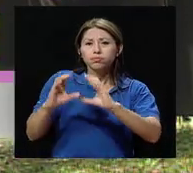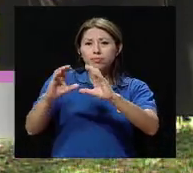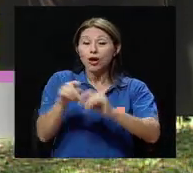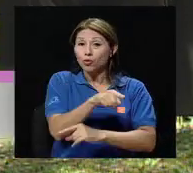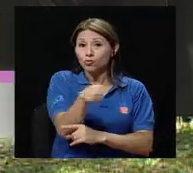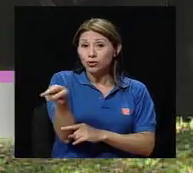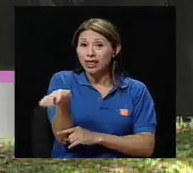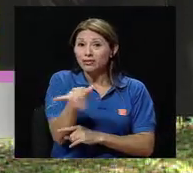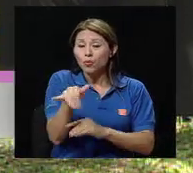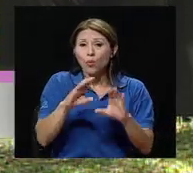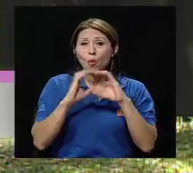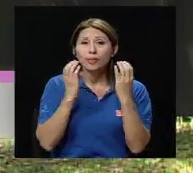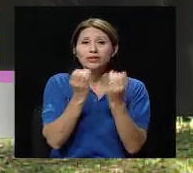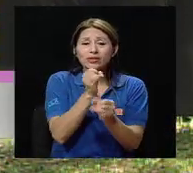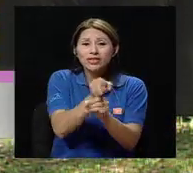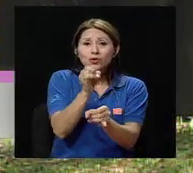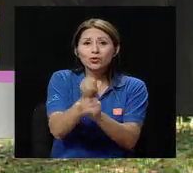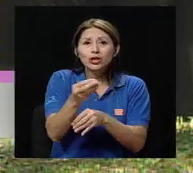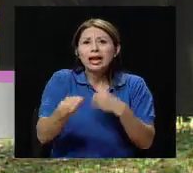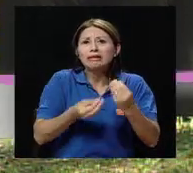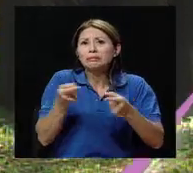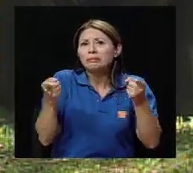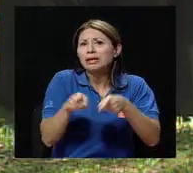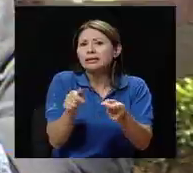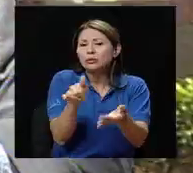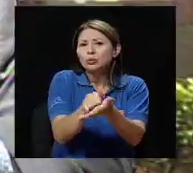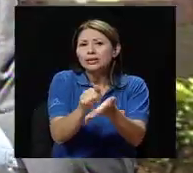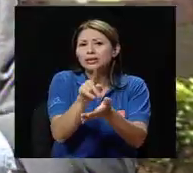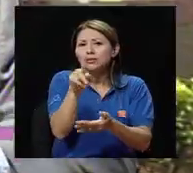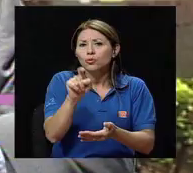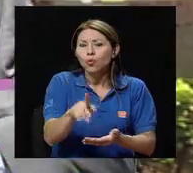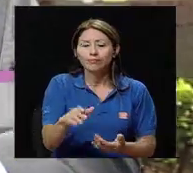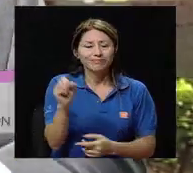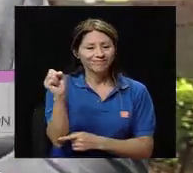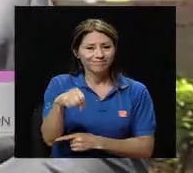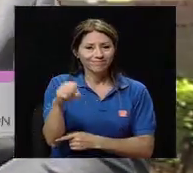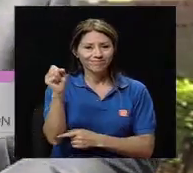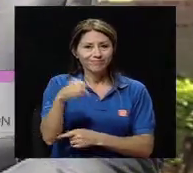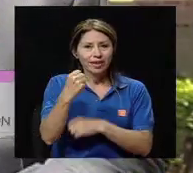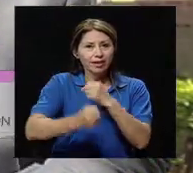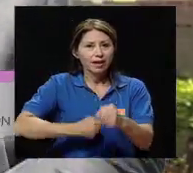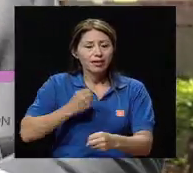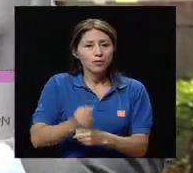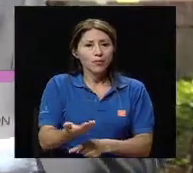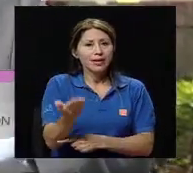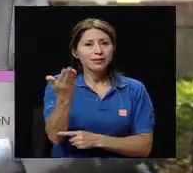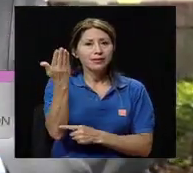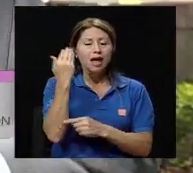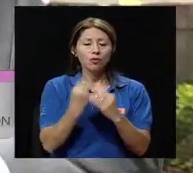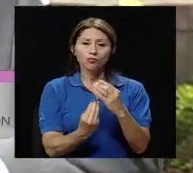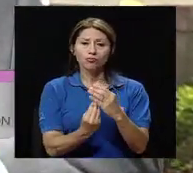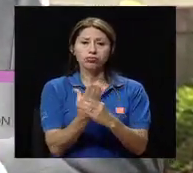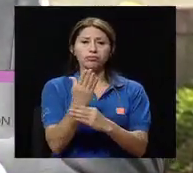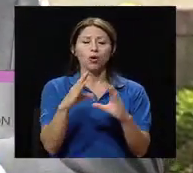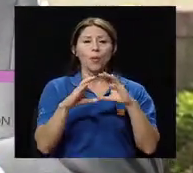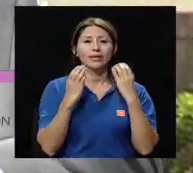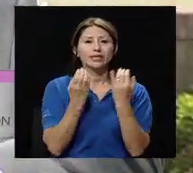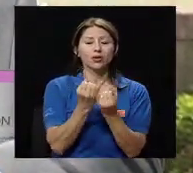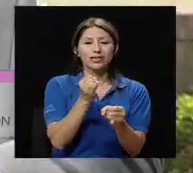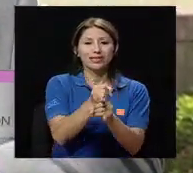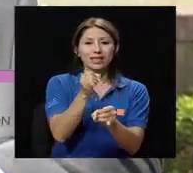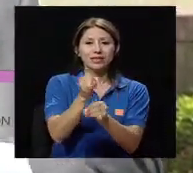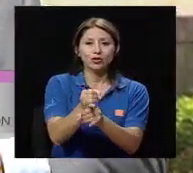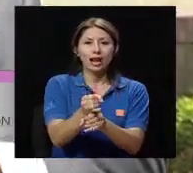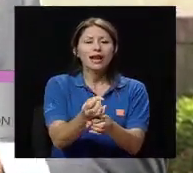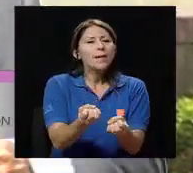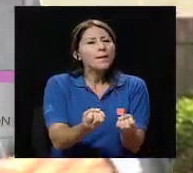se han abocado desde la Comisión Institucional, sería pertinente que nos aclare. Efectivamente, el año pasado se constituye la Comisión